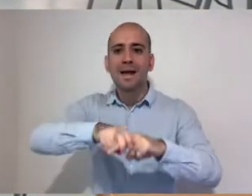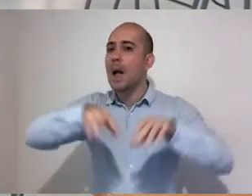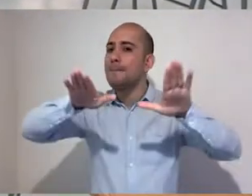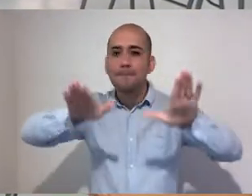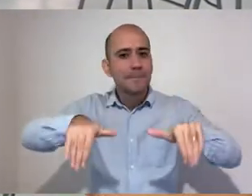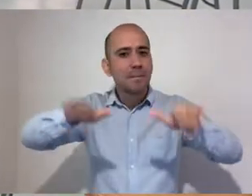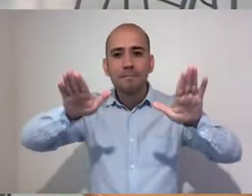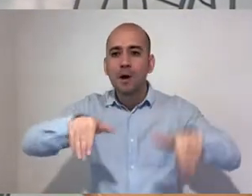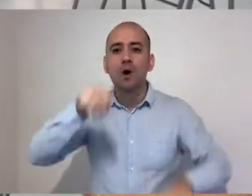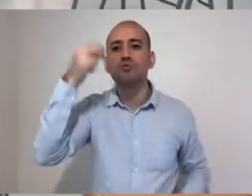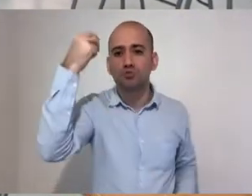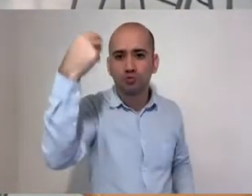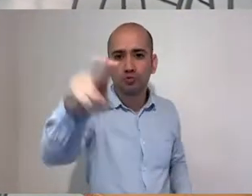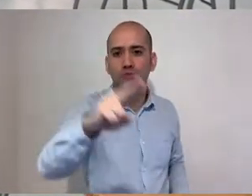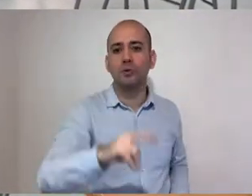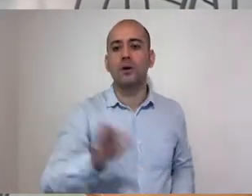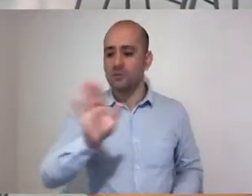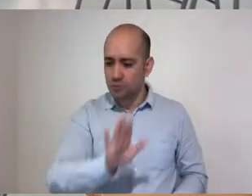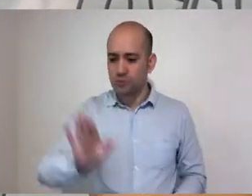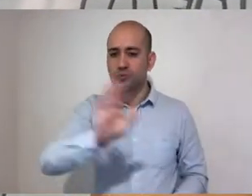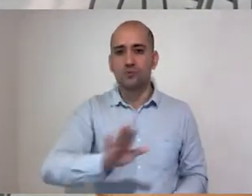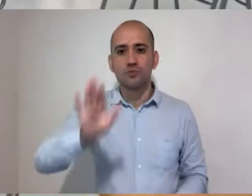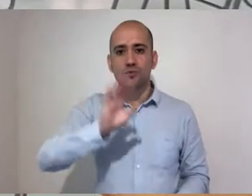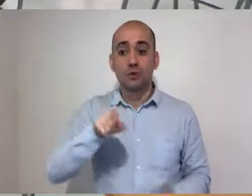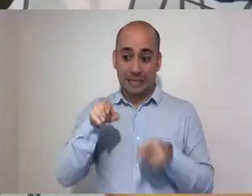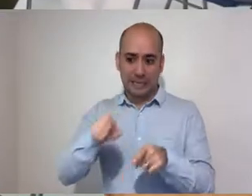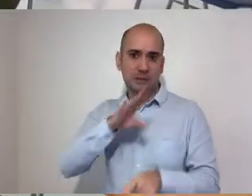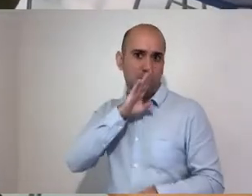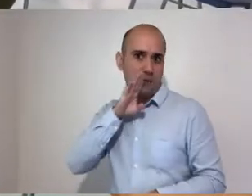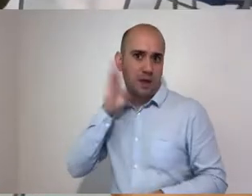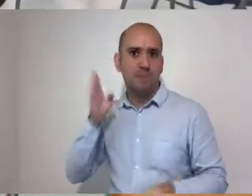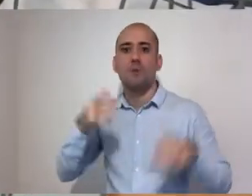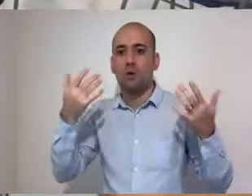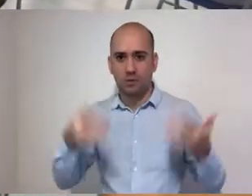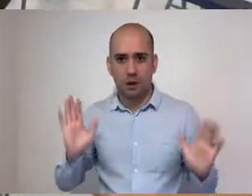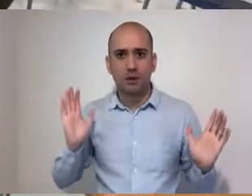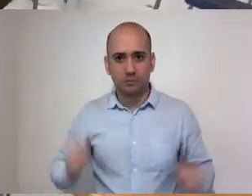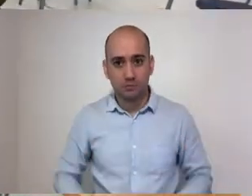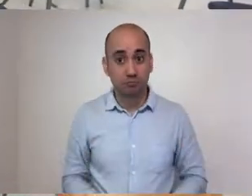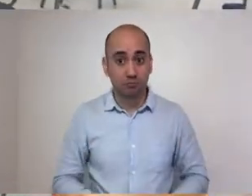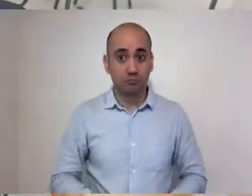está sanitizado y ventilada la sala en la hora de recreo.